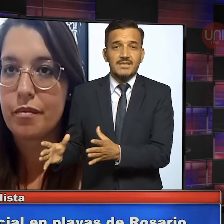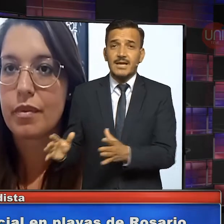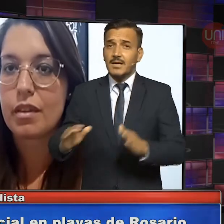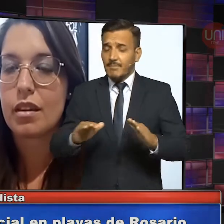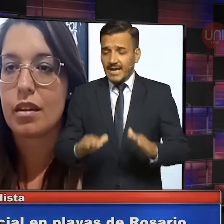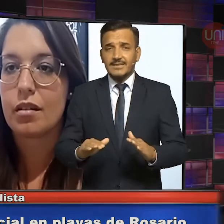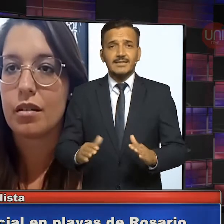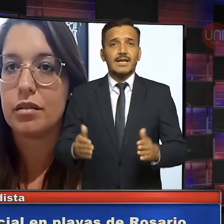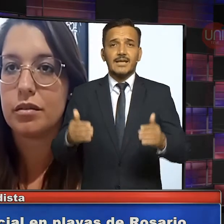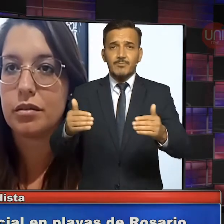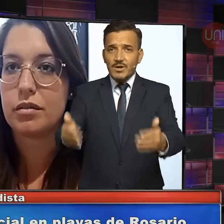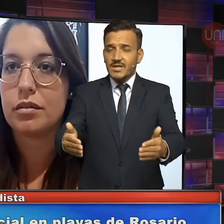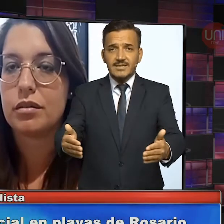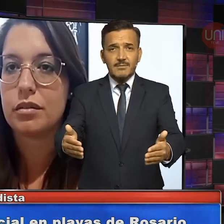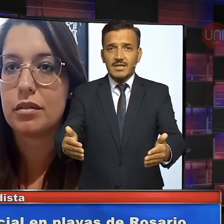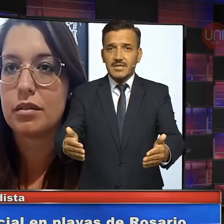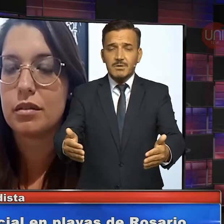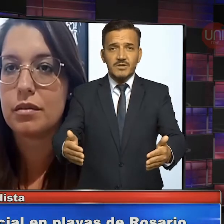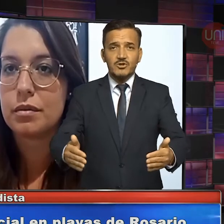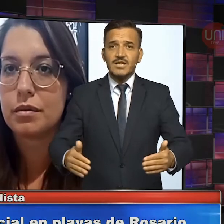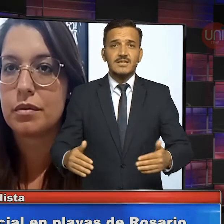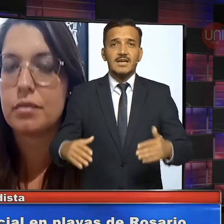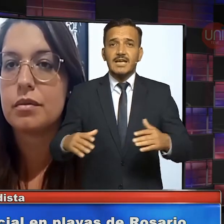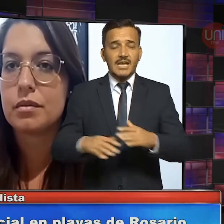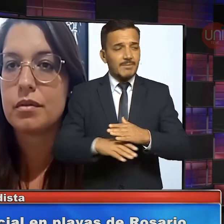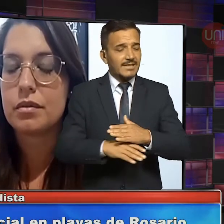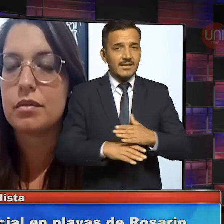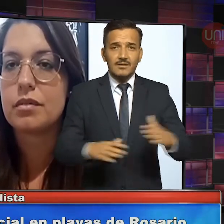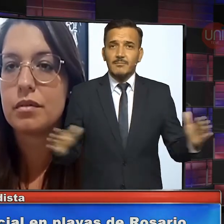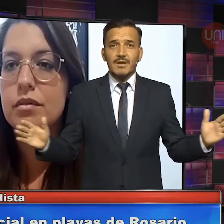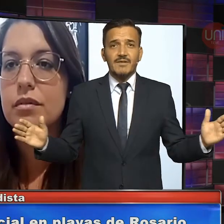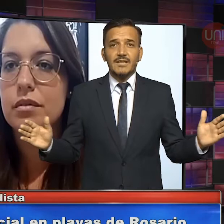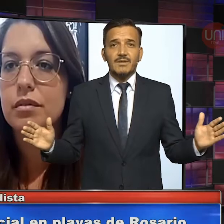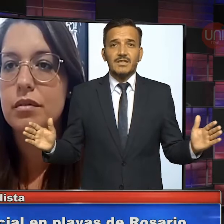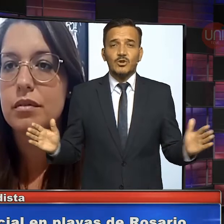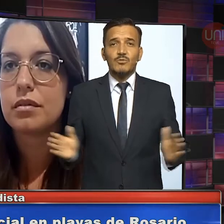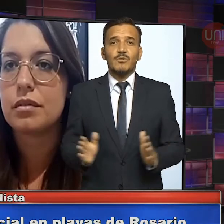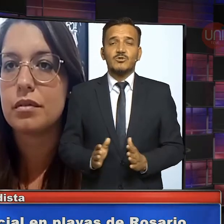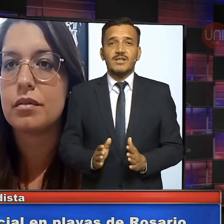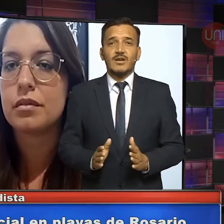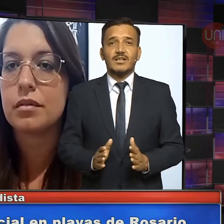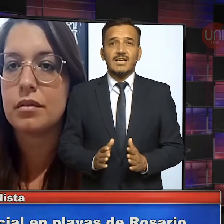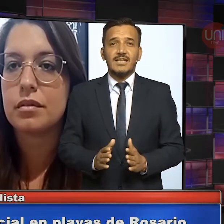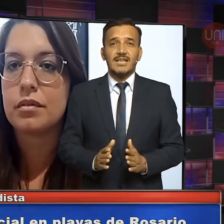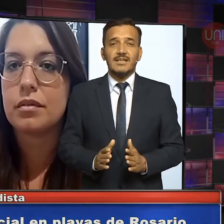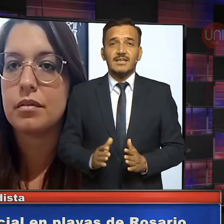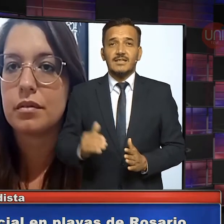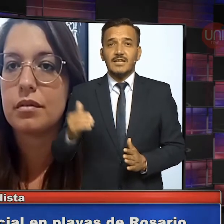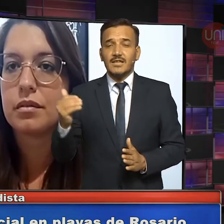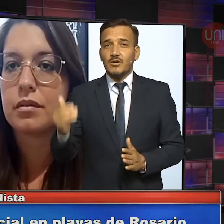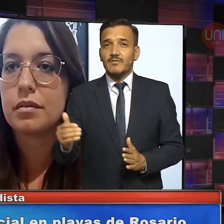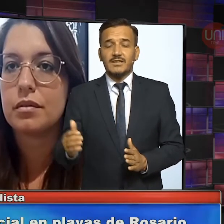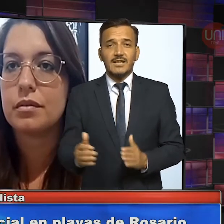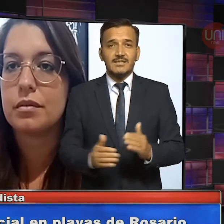playa para entender que pueden ingresar más de 6.000 personas y respetar perfectamente todo y volver a su casa con la tranquilidad de